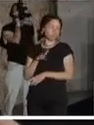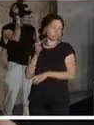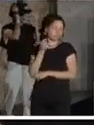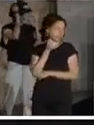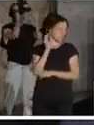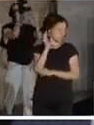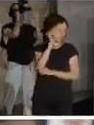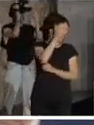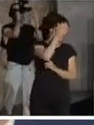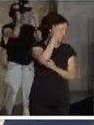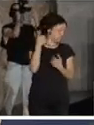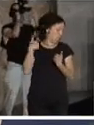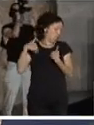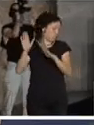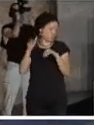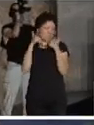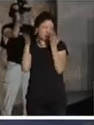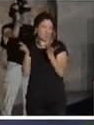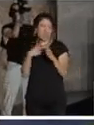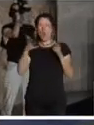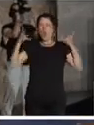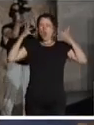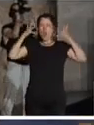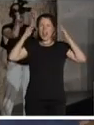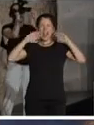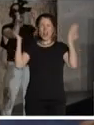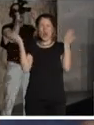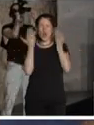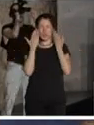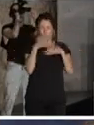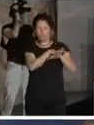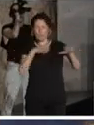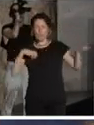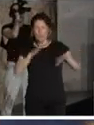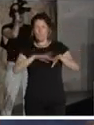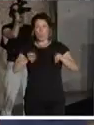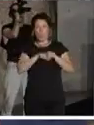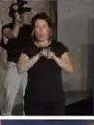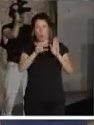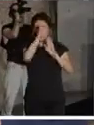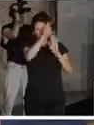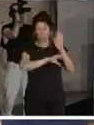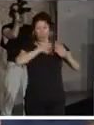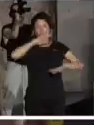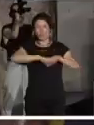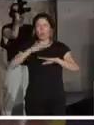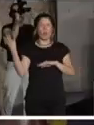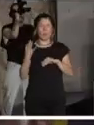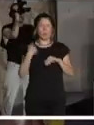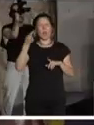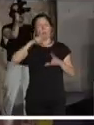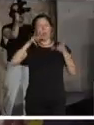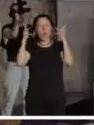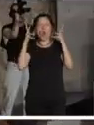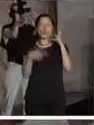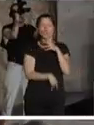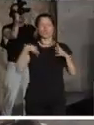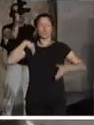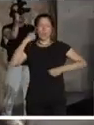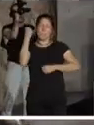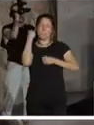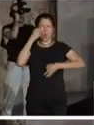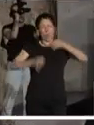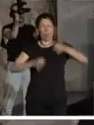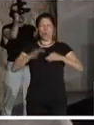poder judicial Cuando tenemos mayoría en el congreso para permitir que se cumpla la Constitución también con el consejo general del poder judicial